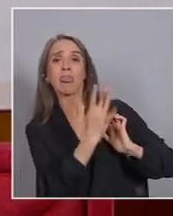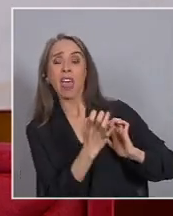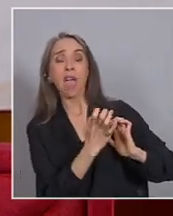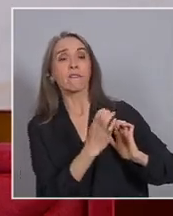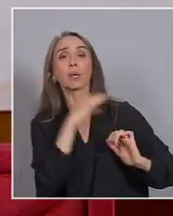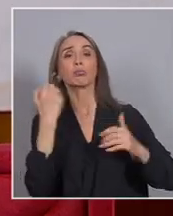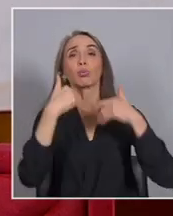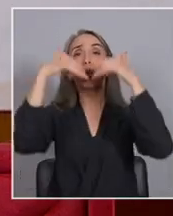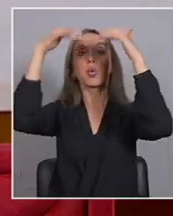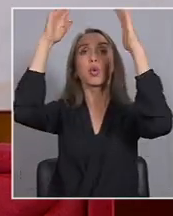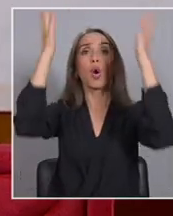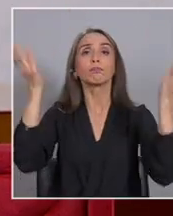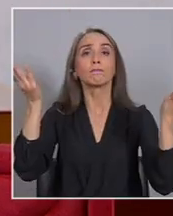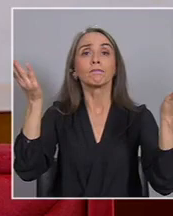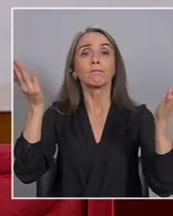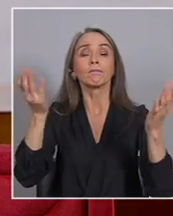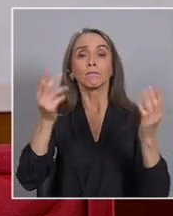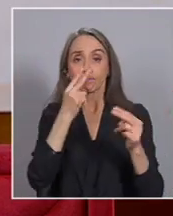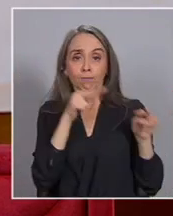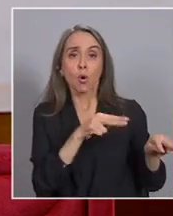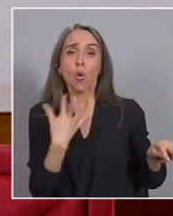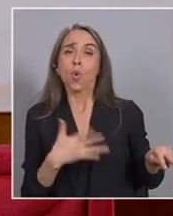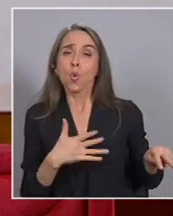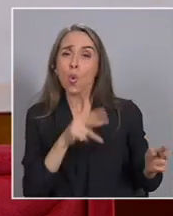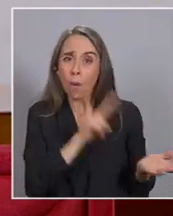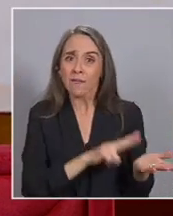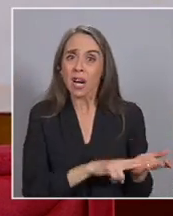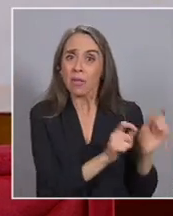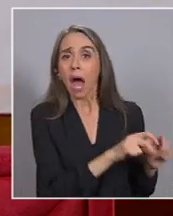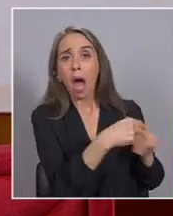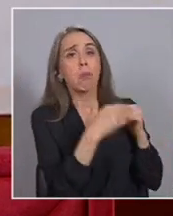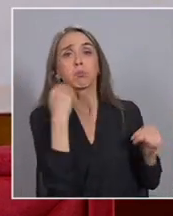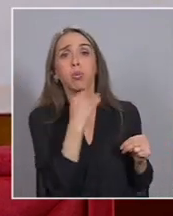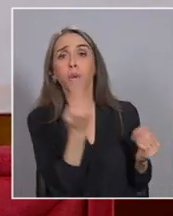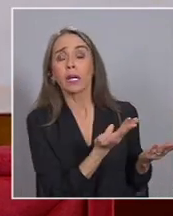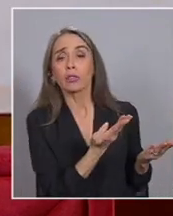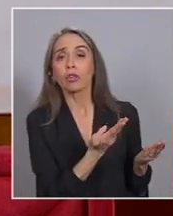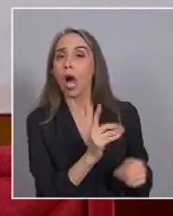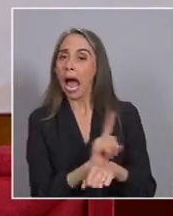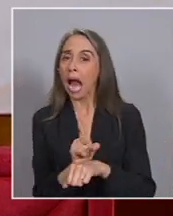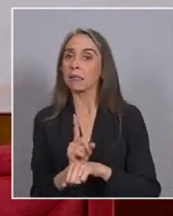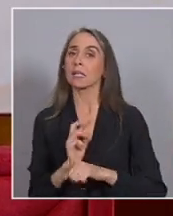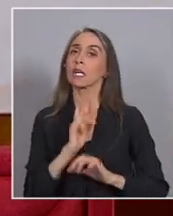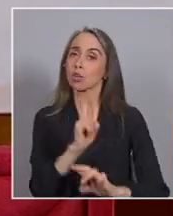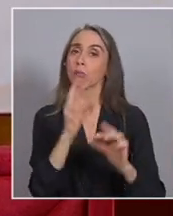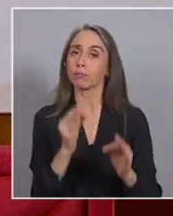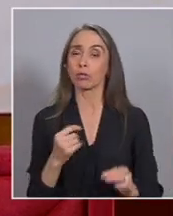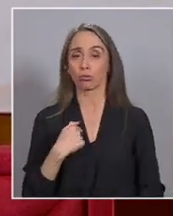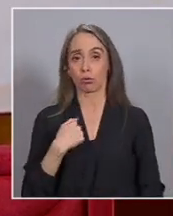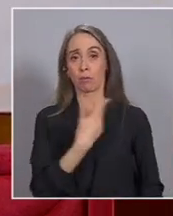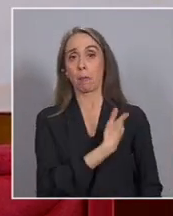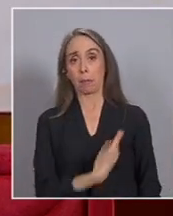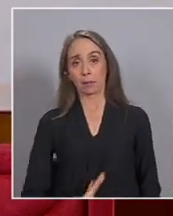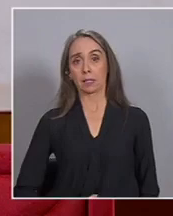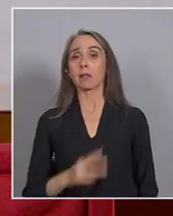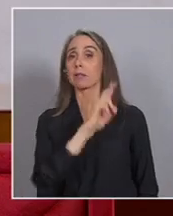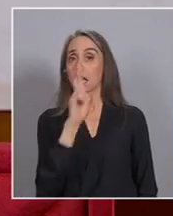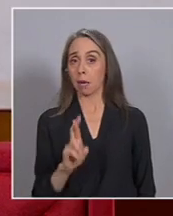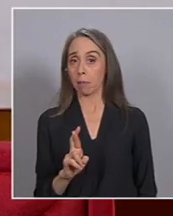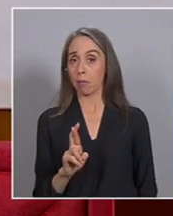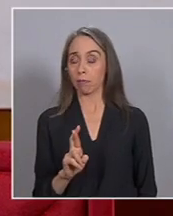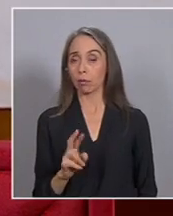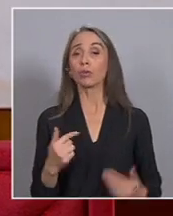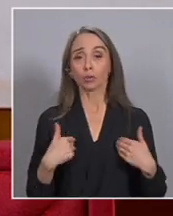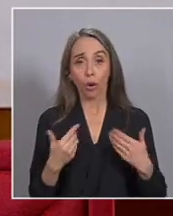realidad nos obliga a actuar de inmediato. Por eso, como presidente de la República,